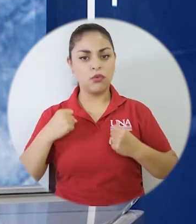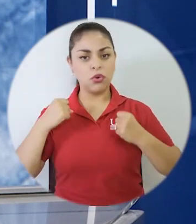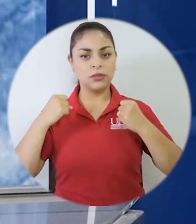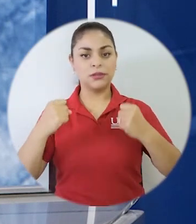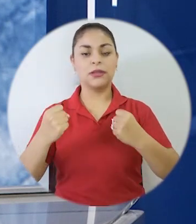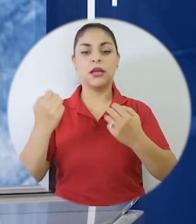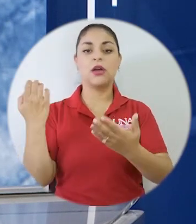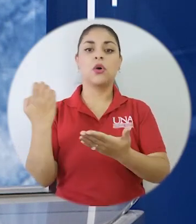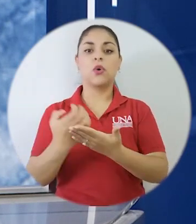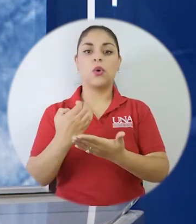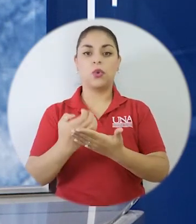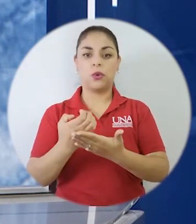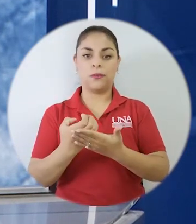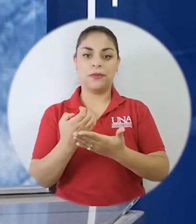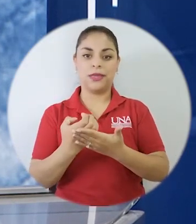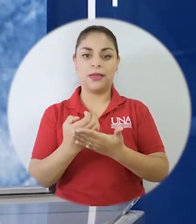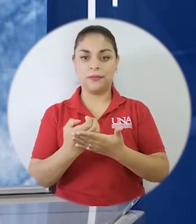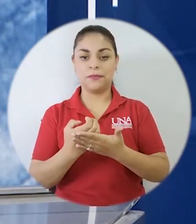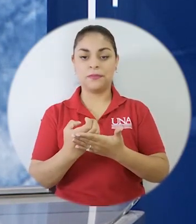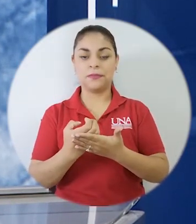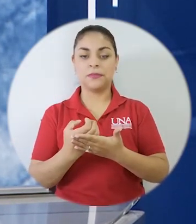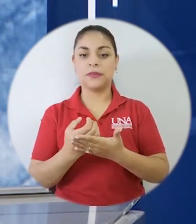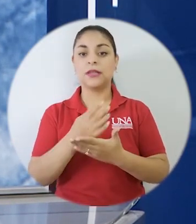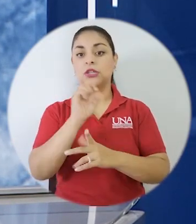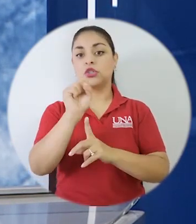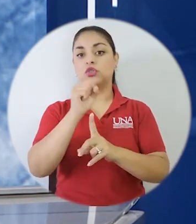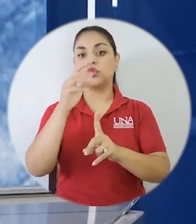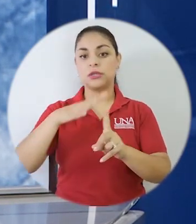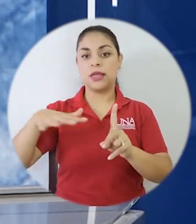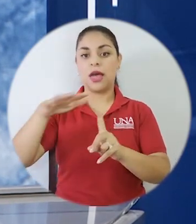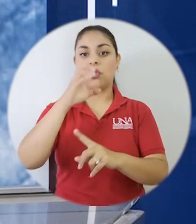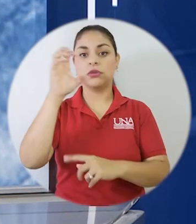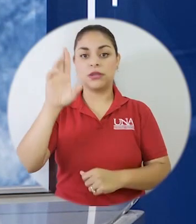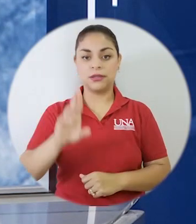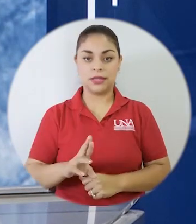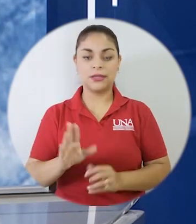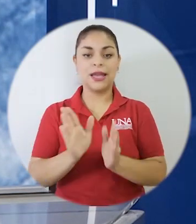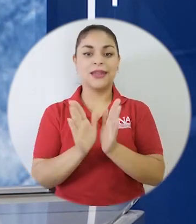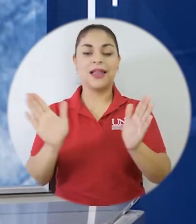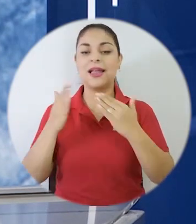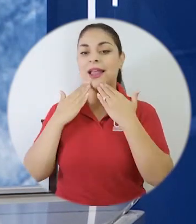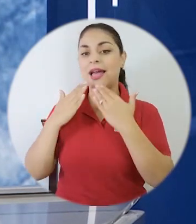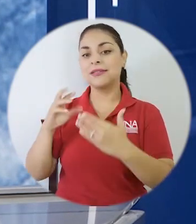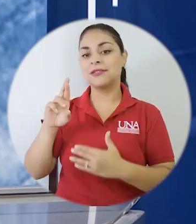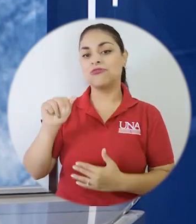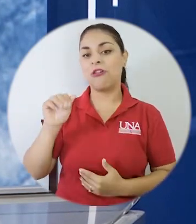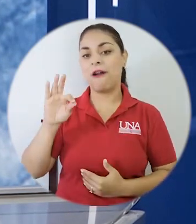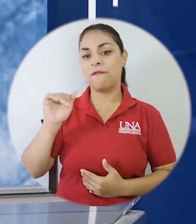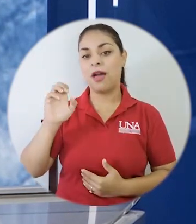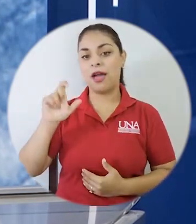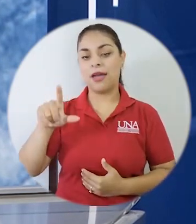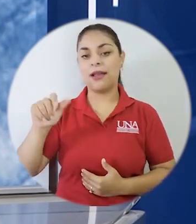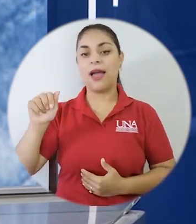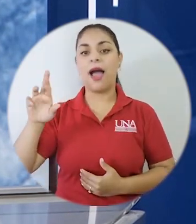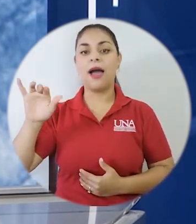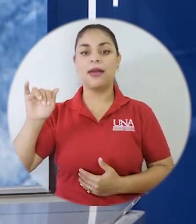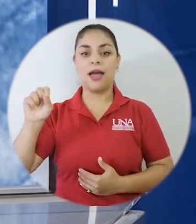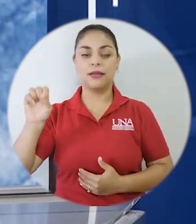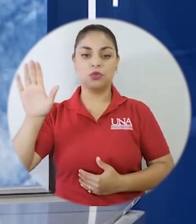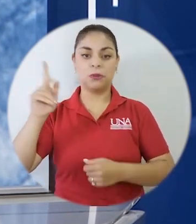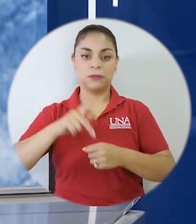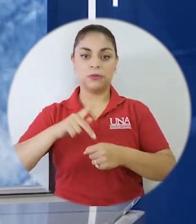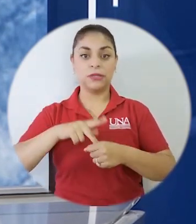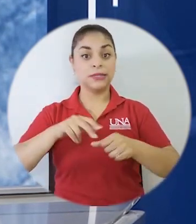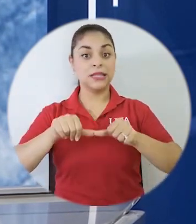para fortalecer la economía, pues, y la sociedad costarricense en general. Muchas gracias, don Rafael Arias, por